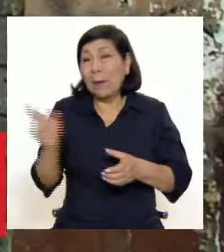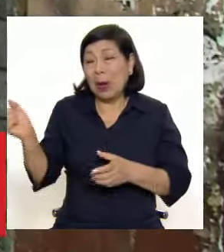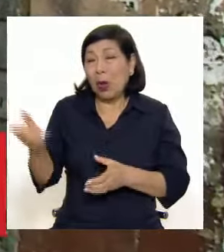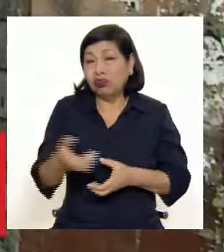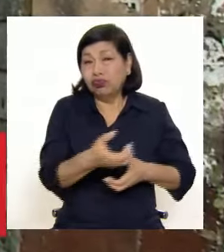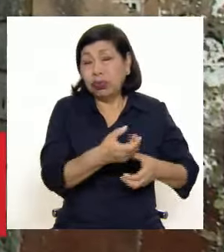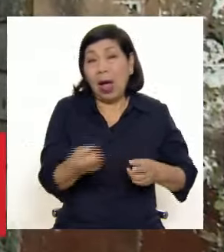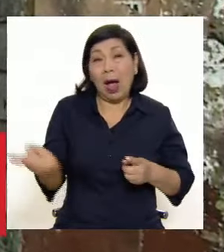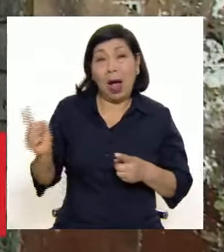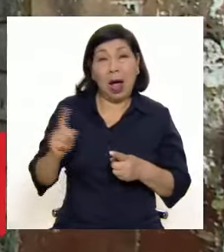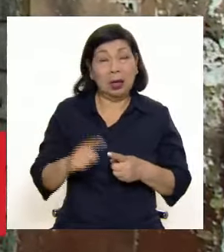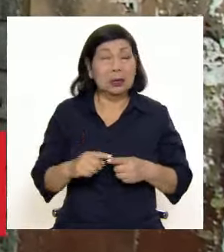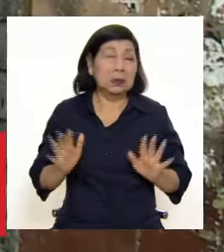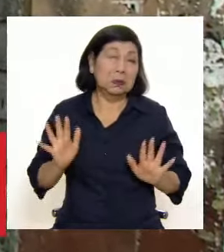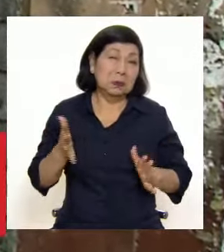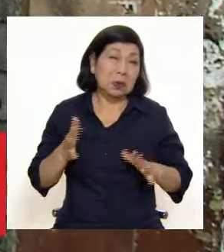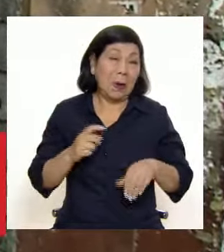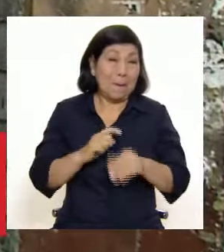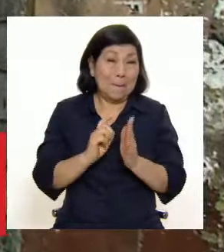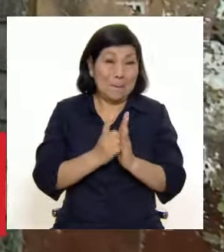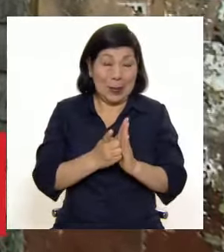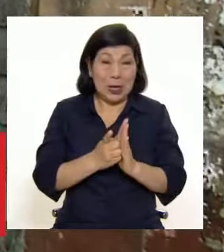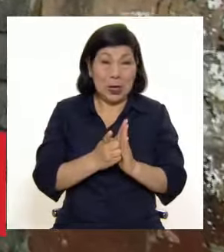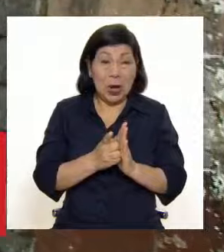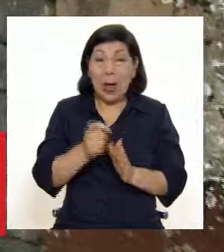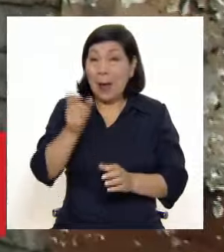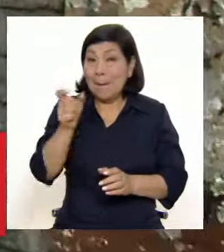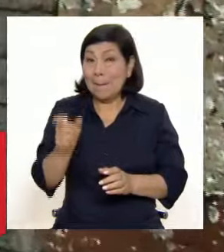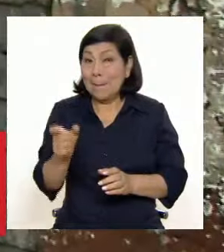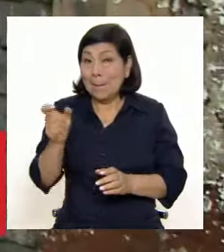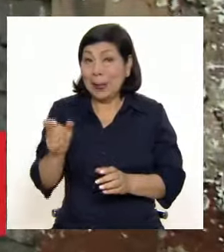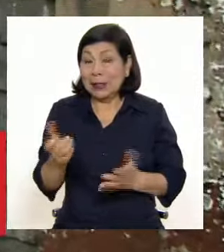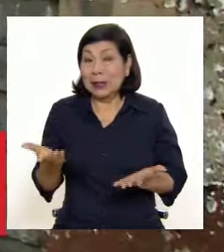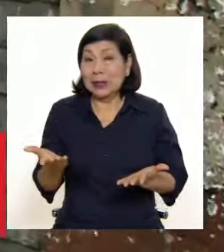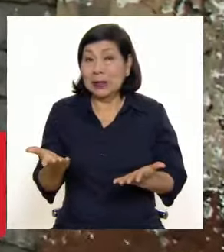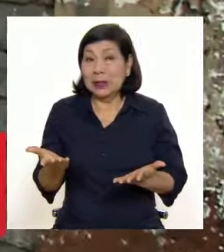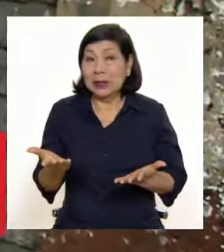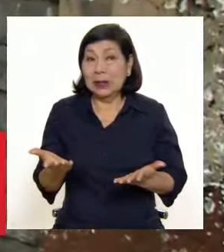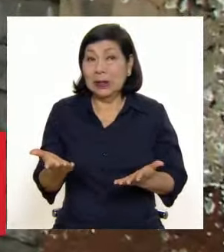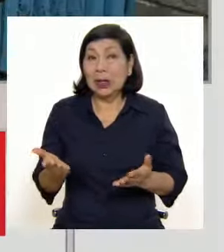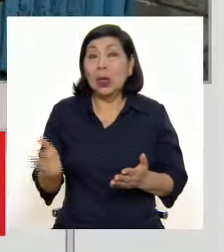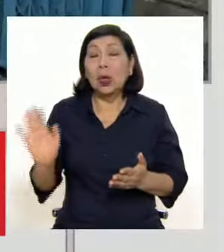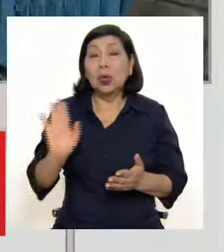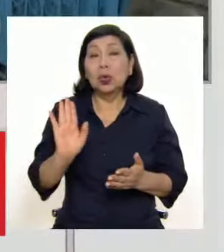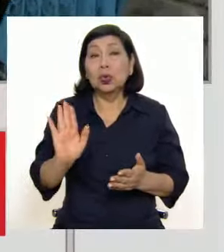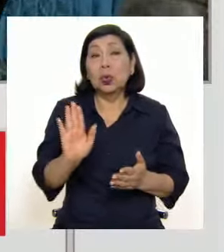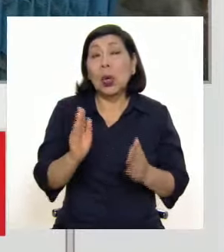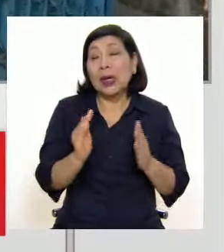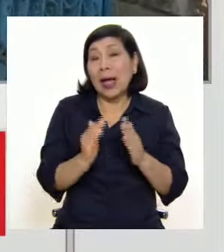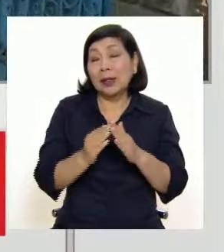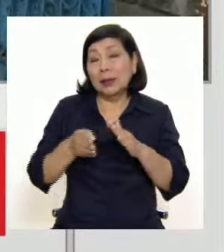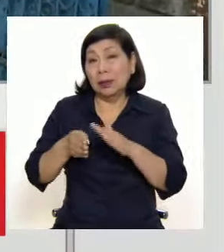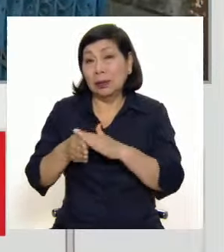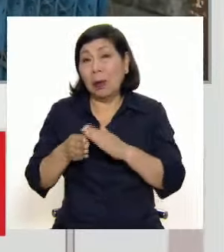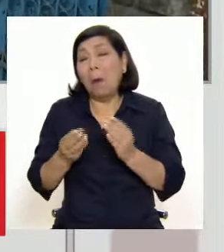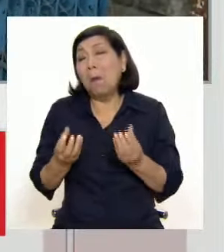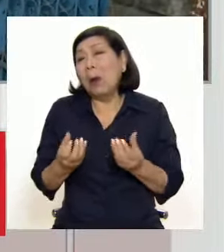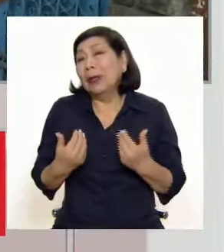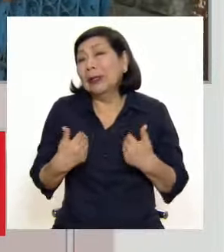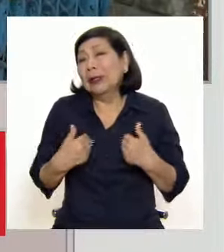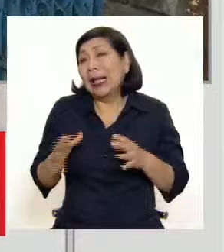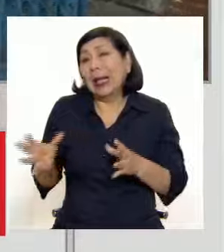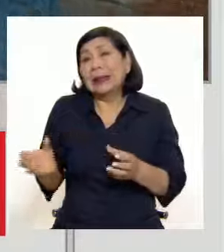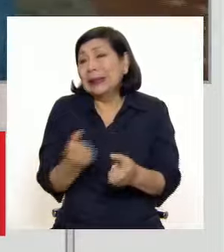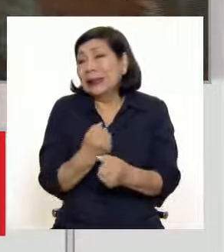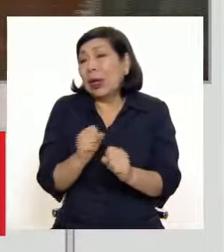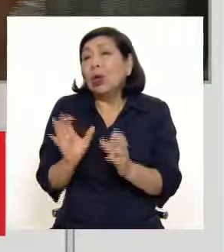autoridades. Hasta hace escasos minutos, las personas estaban llevando de regreso a sus hogares lo poco que